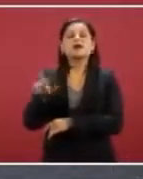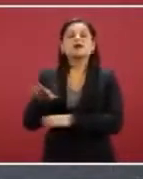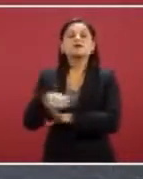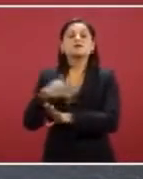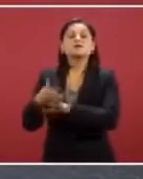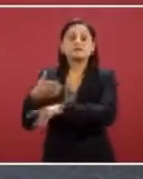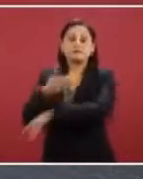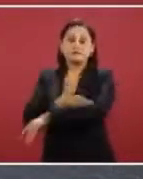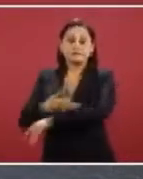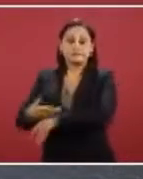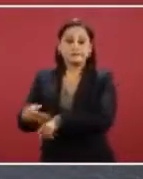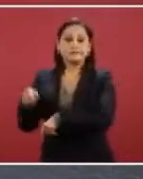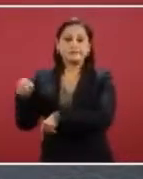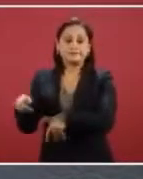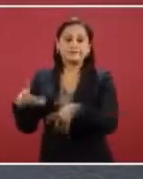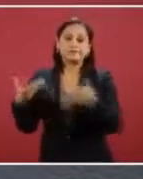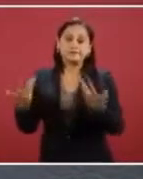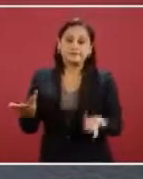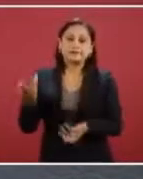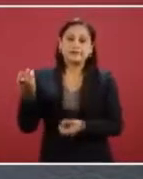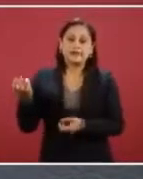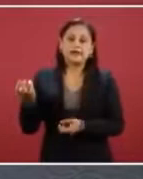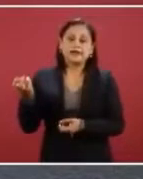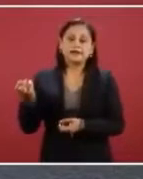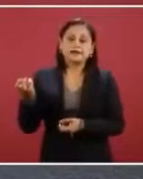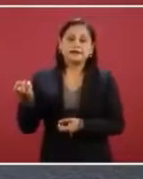que ver con objetividad,